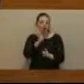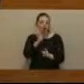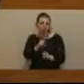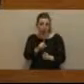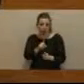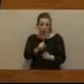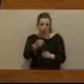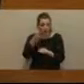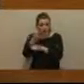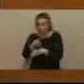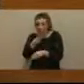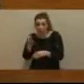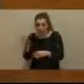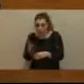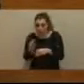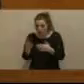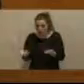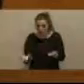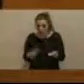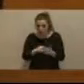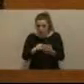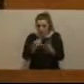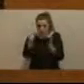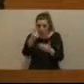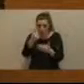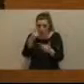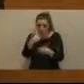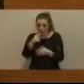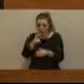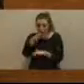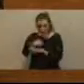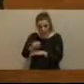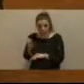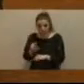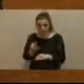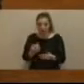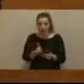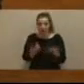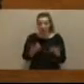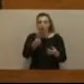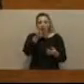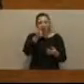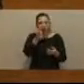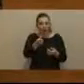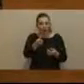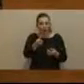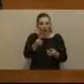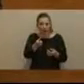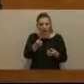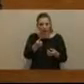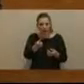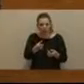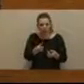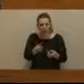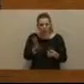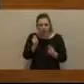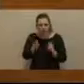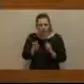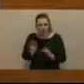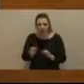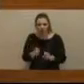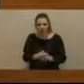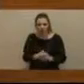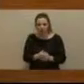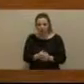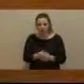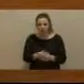quedó más remedio. No me puede decir ninguna otra actuación. ¿Se ha dado cuenta de que me ha leído una relación de escritos dirigidos a la Fiscalía? No